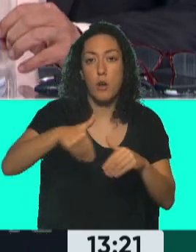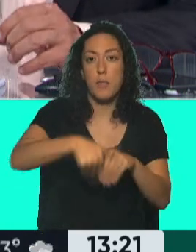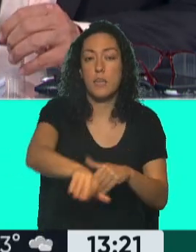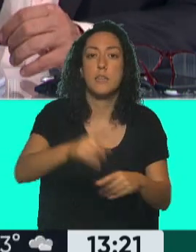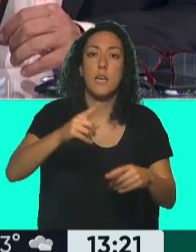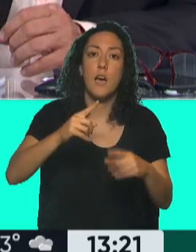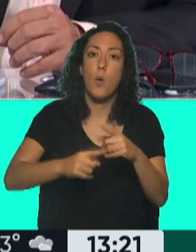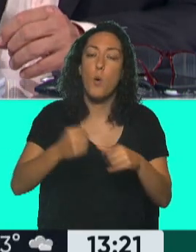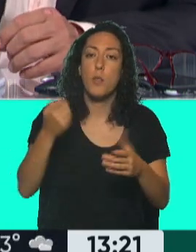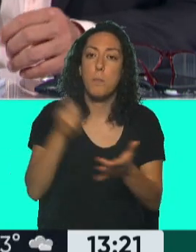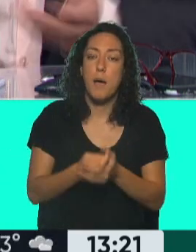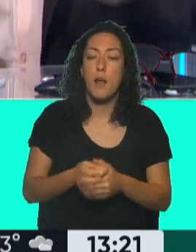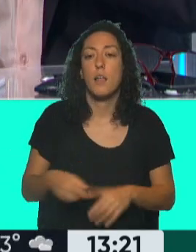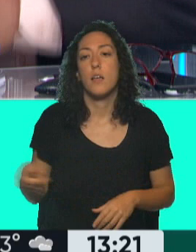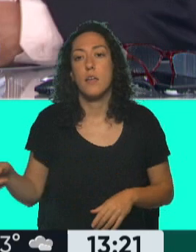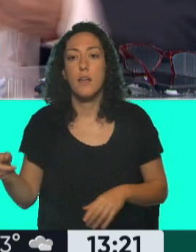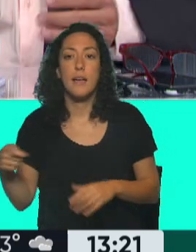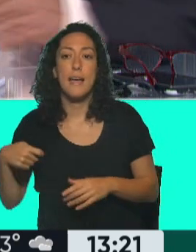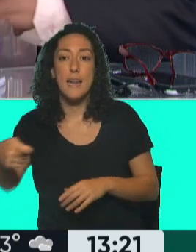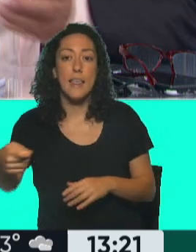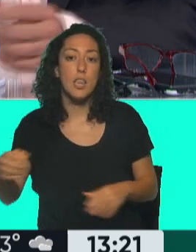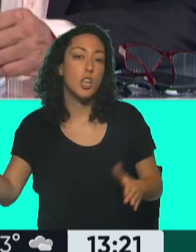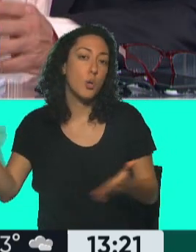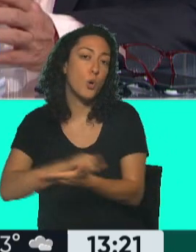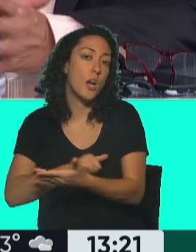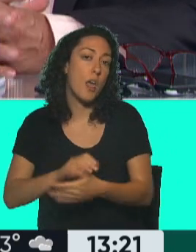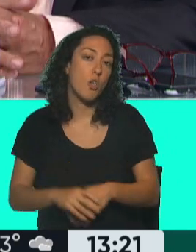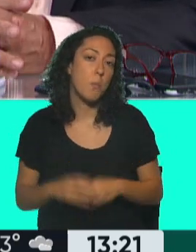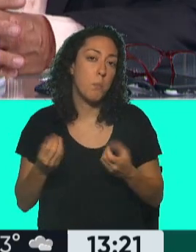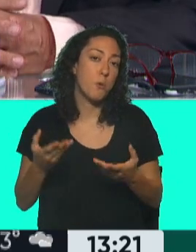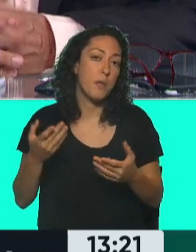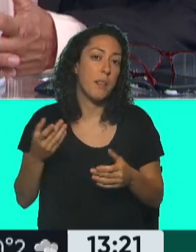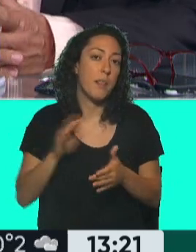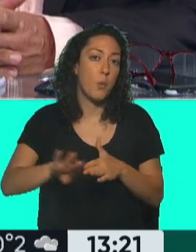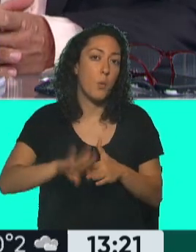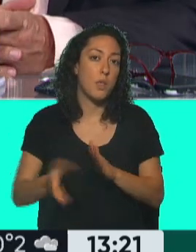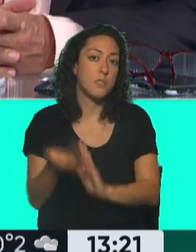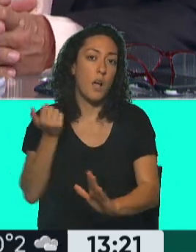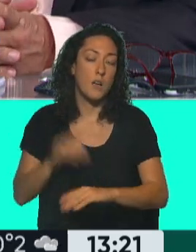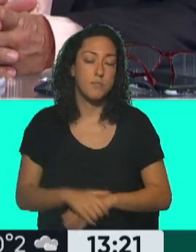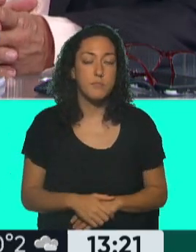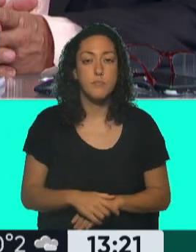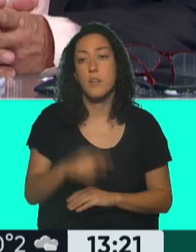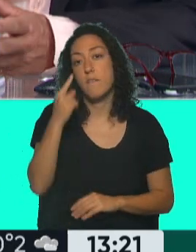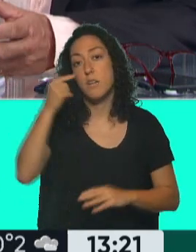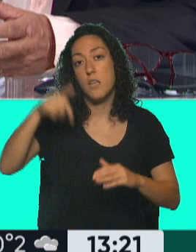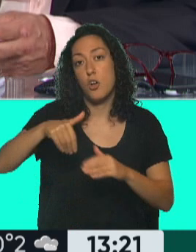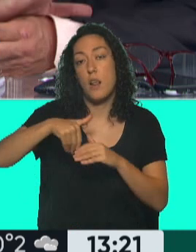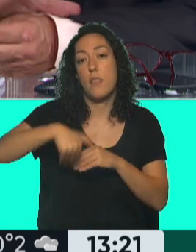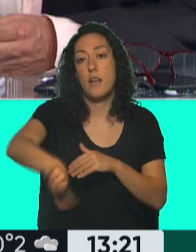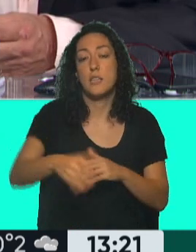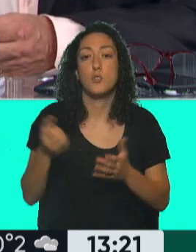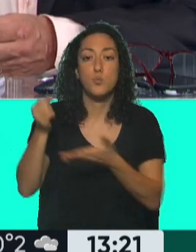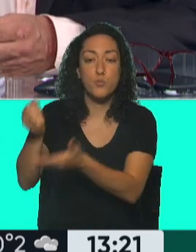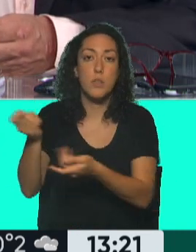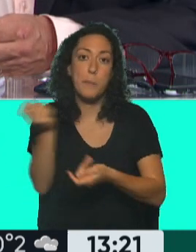revés lo que tenía como crédito directamente se le borró Se le cayó porque le perdonó la deuda y de veras Y si a partir de ahora puede manejarse sin